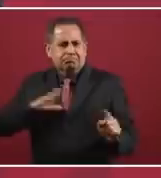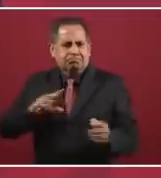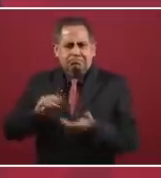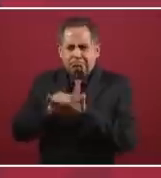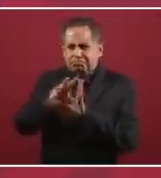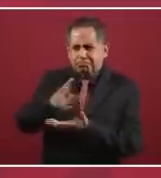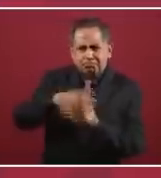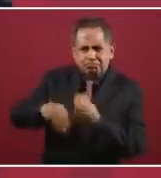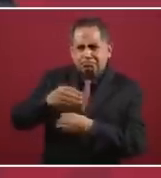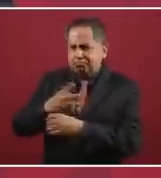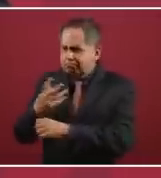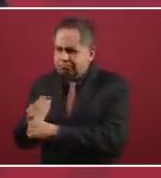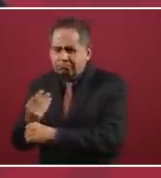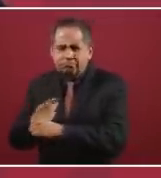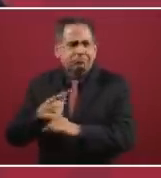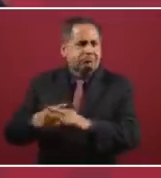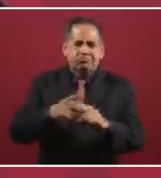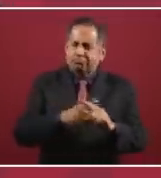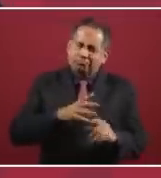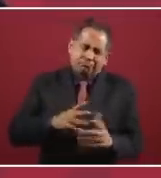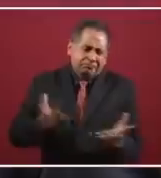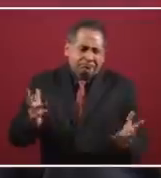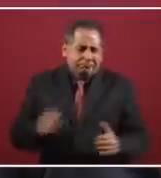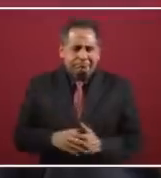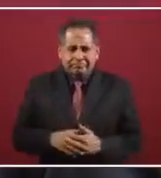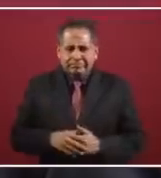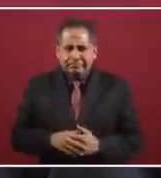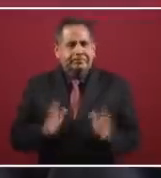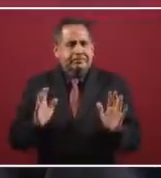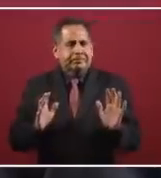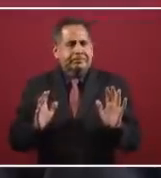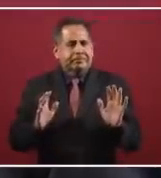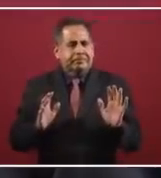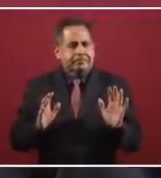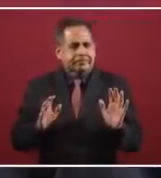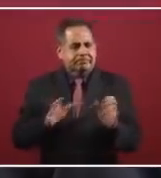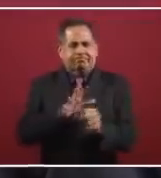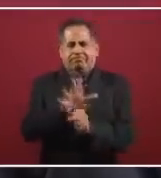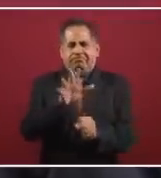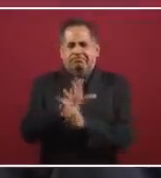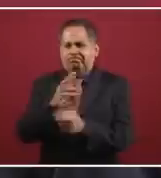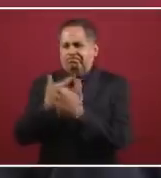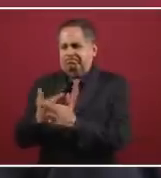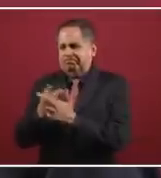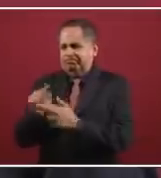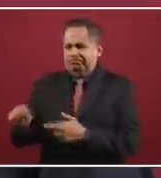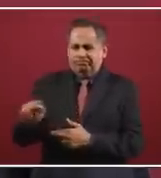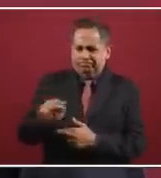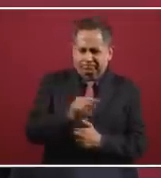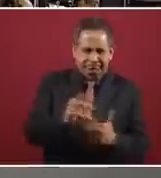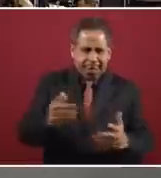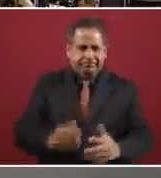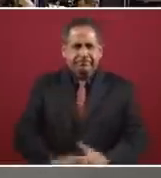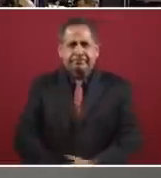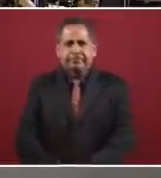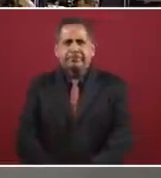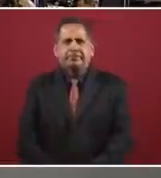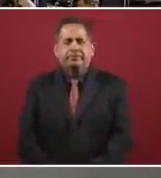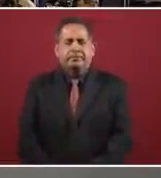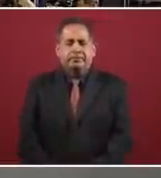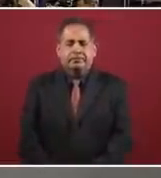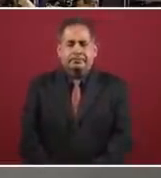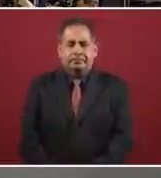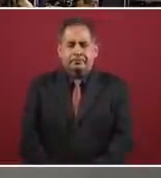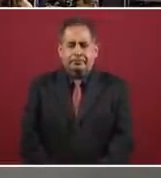de infraestructura, de pura infraestructura. Entonces, hay un gran campo de inversión.